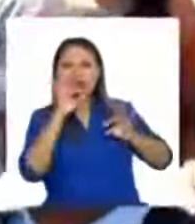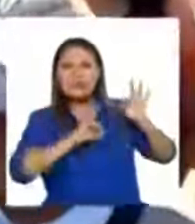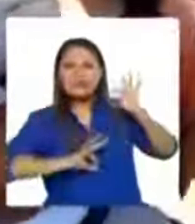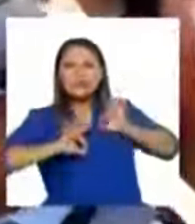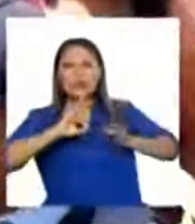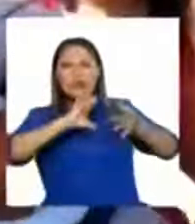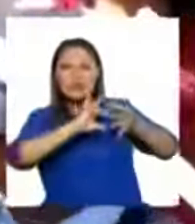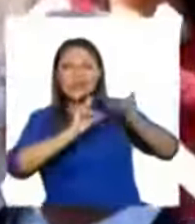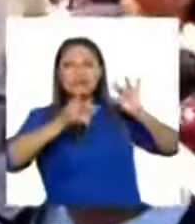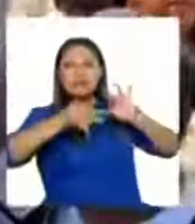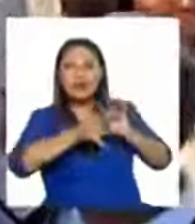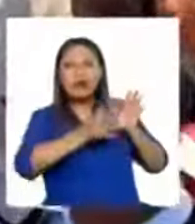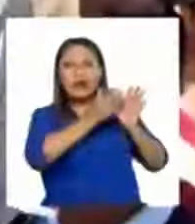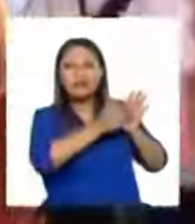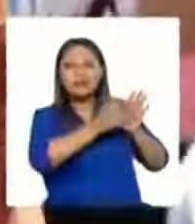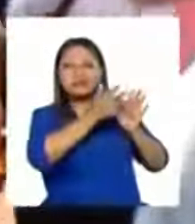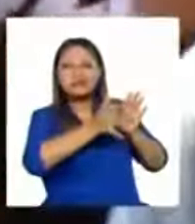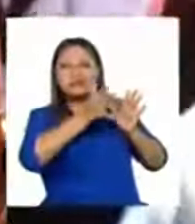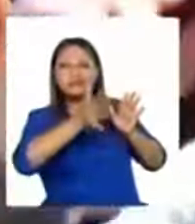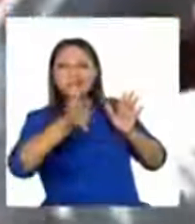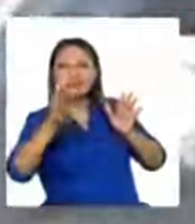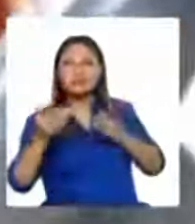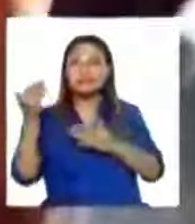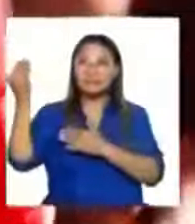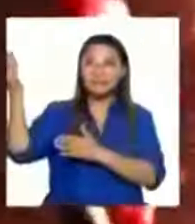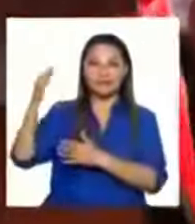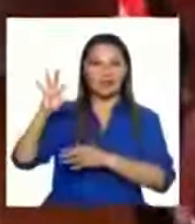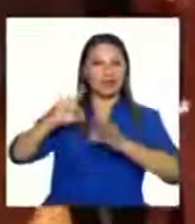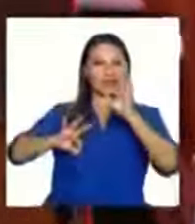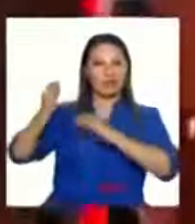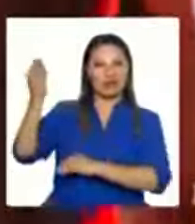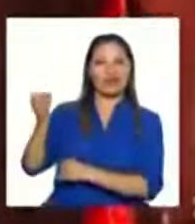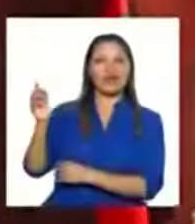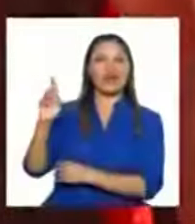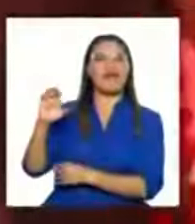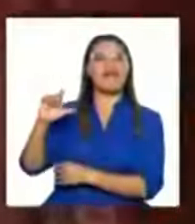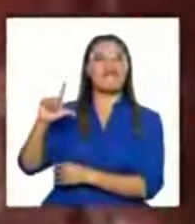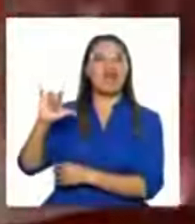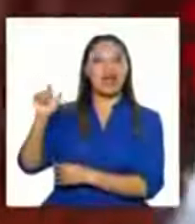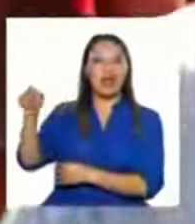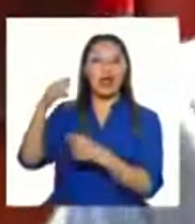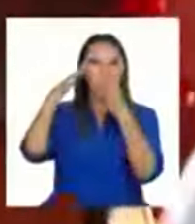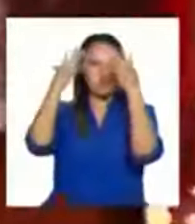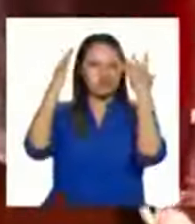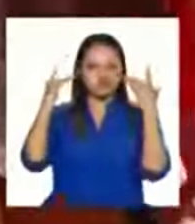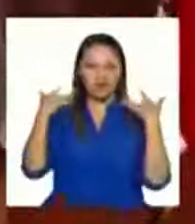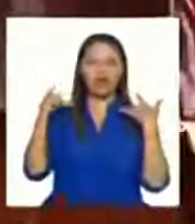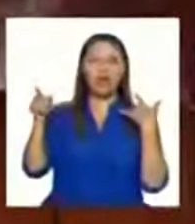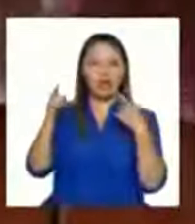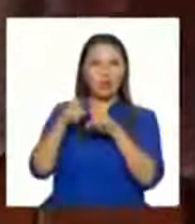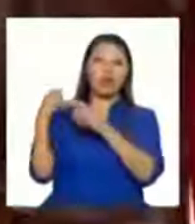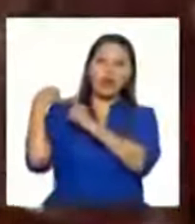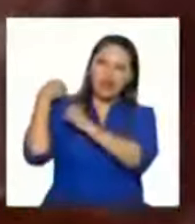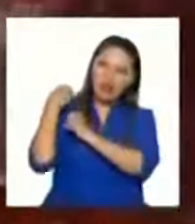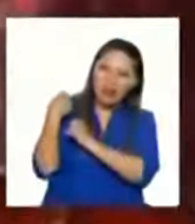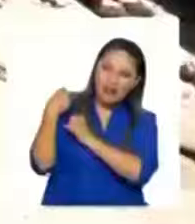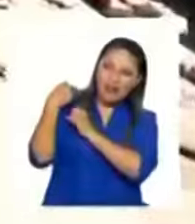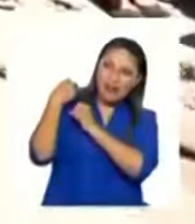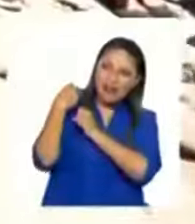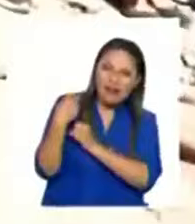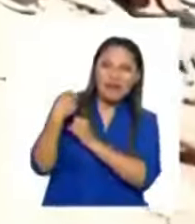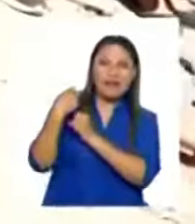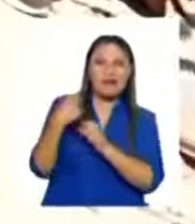Vía Crucis de Jesús. El actor Rafael Rivera, el Cristo del Pueblo, cargó la pesada cruz hacia lo alto del